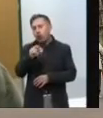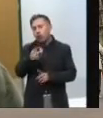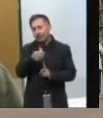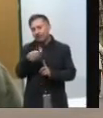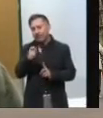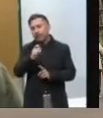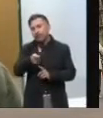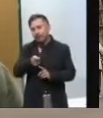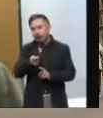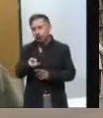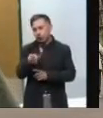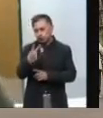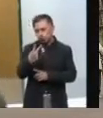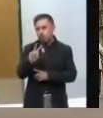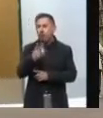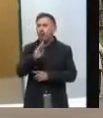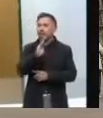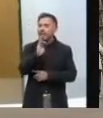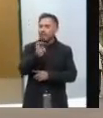local. Gracias.